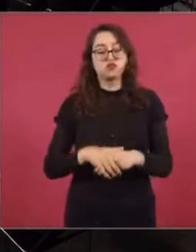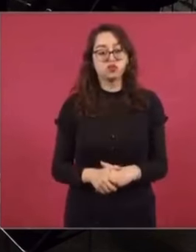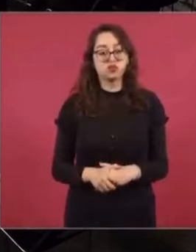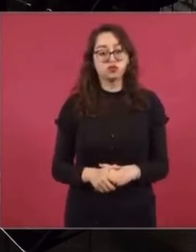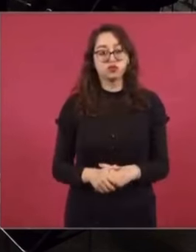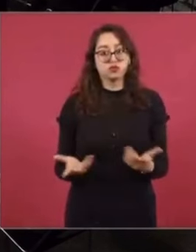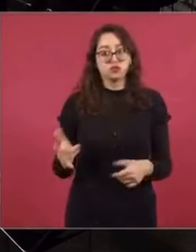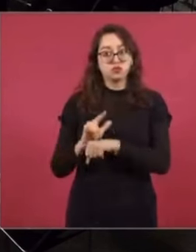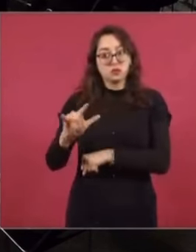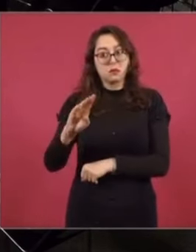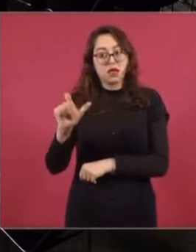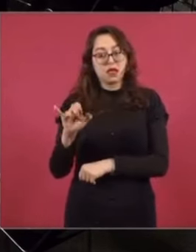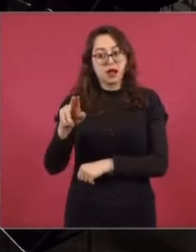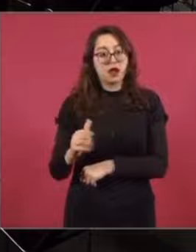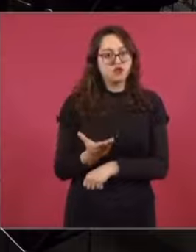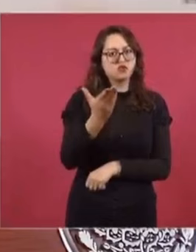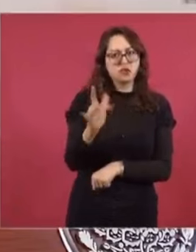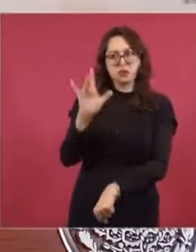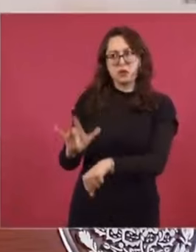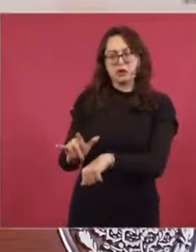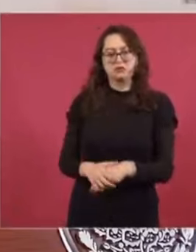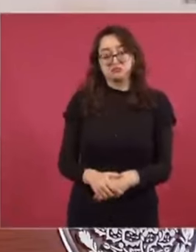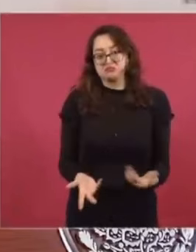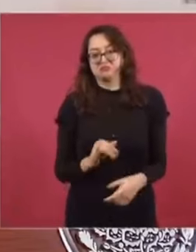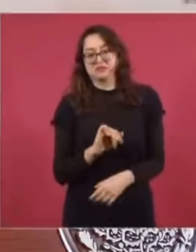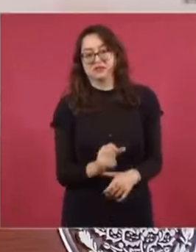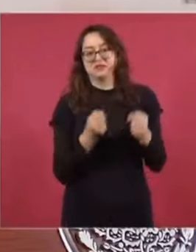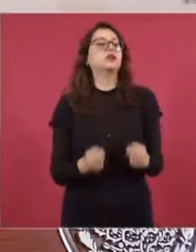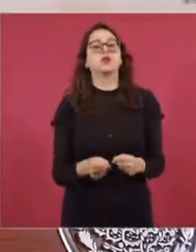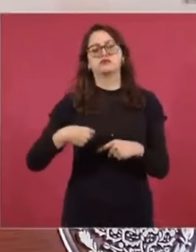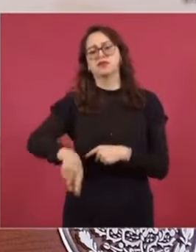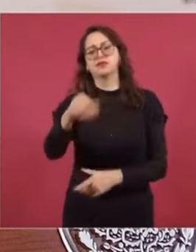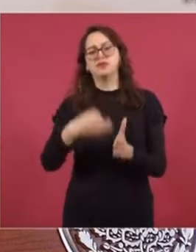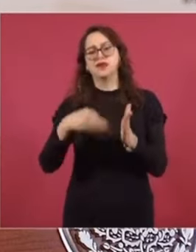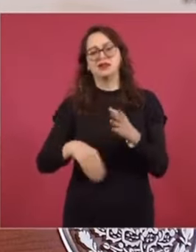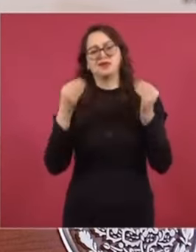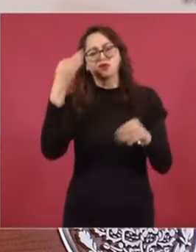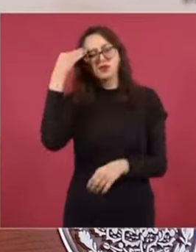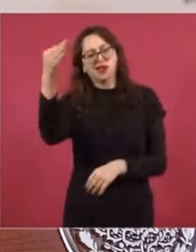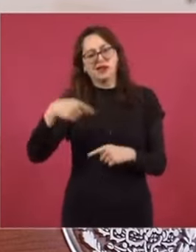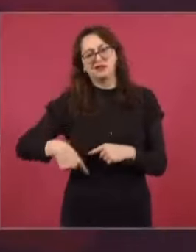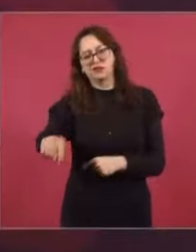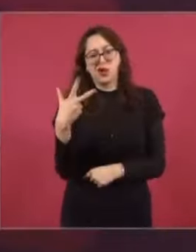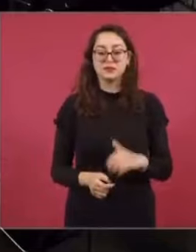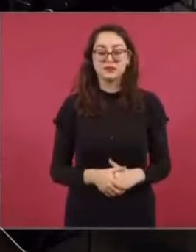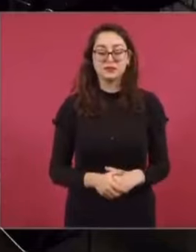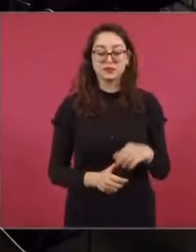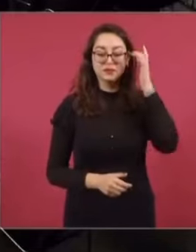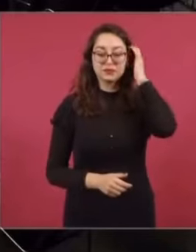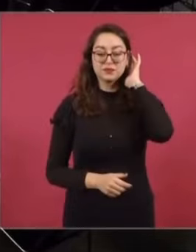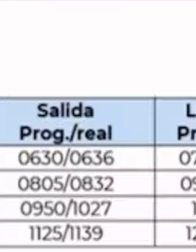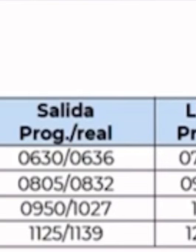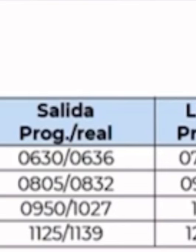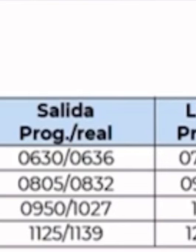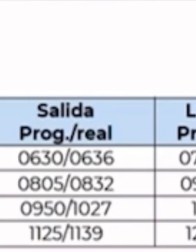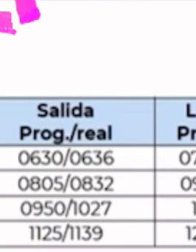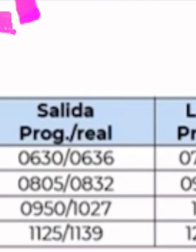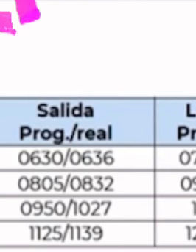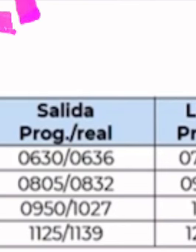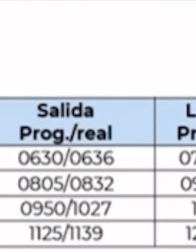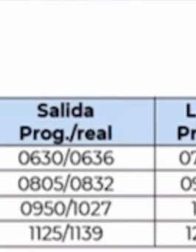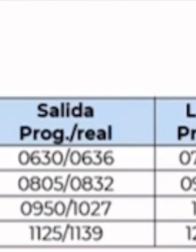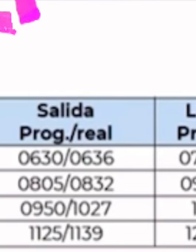usted abordar alguno de los vuelos de Mexicana antes de que termine su administración? Seguramente, sí, sí. Sí, todavía me falta muchísimo tiempo. 8 meses. Mira, esto fue ayer. De